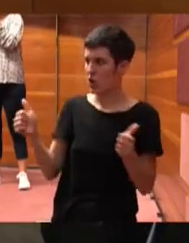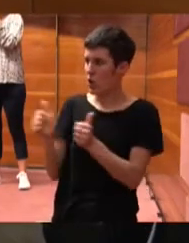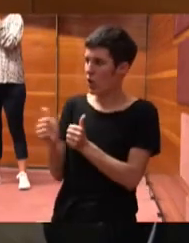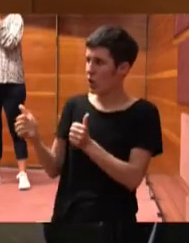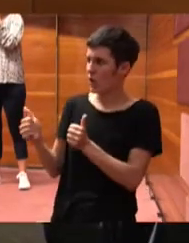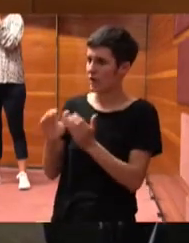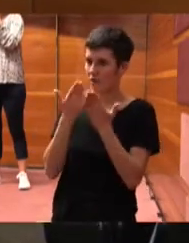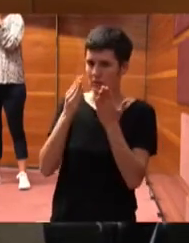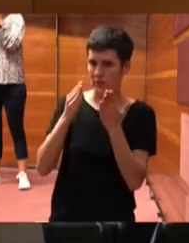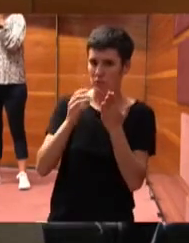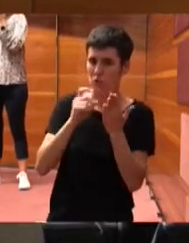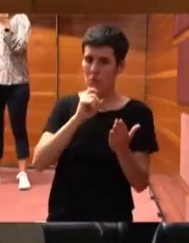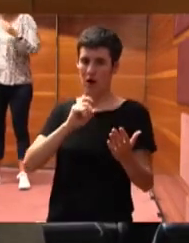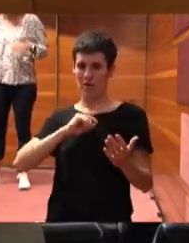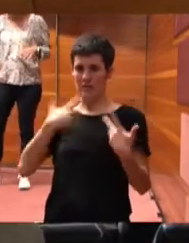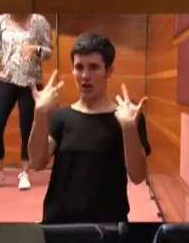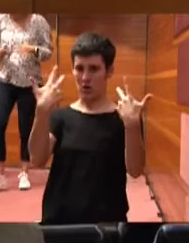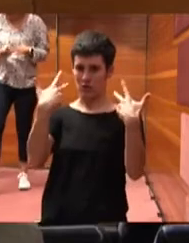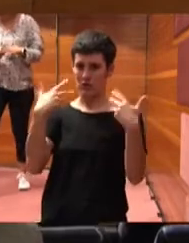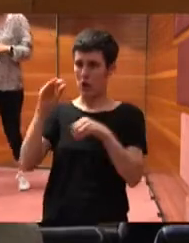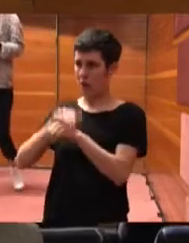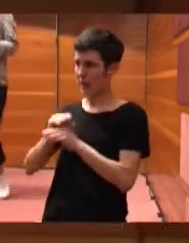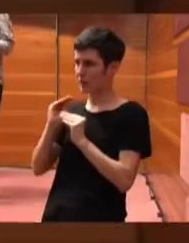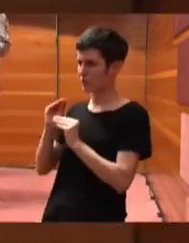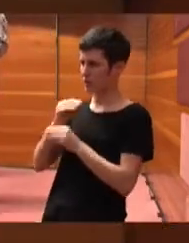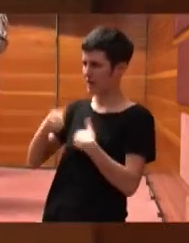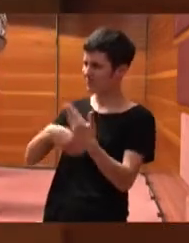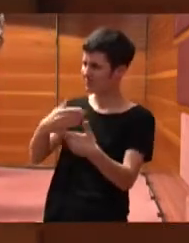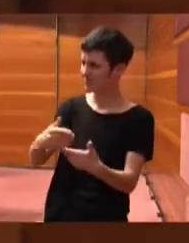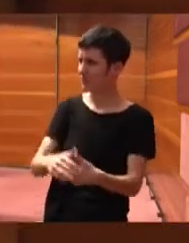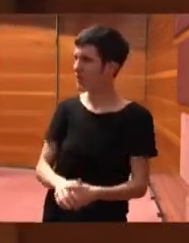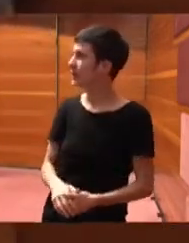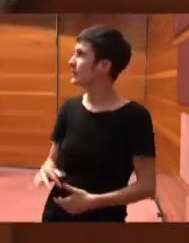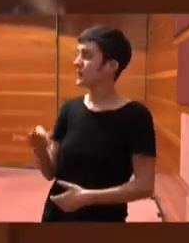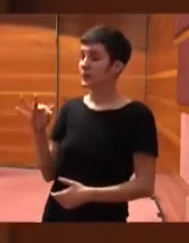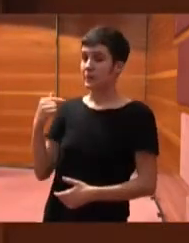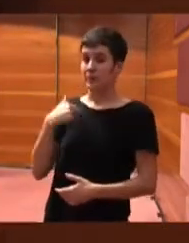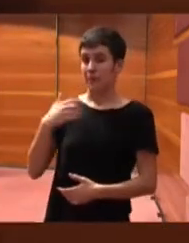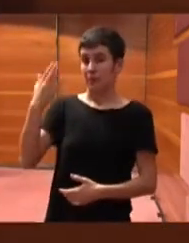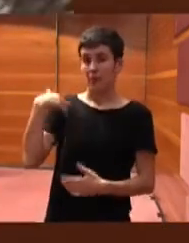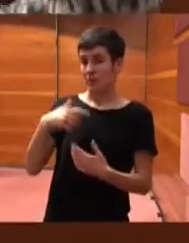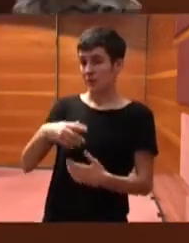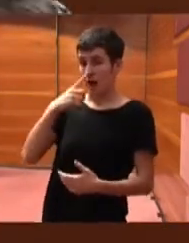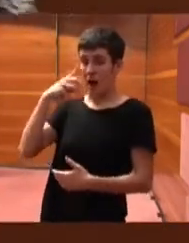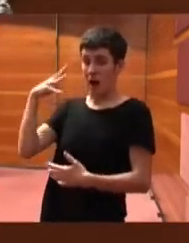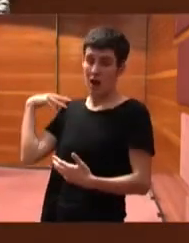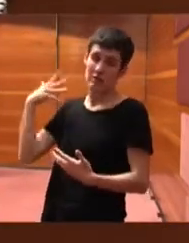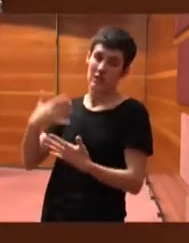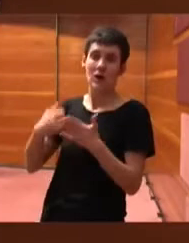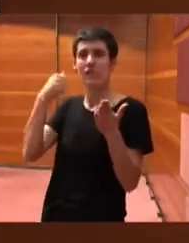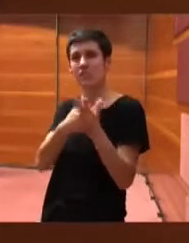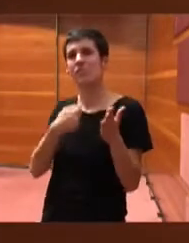amiga tuya, etcétera, etcétera, etcétera? Mira, hemos reivindicado durante años el Open Data y